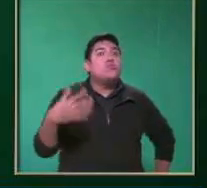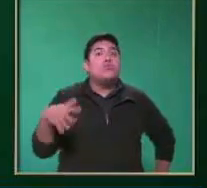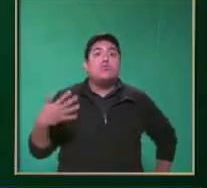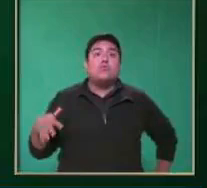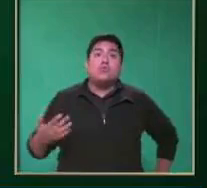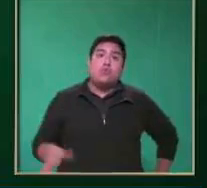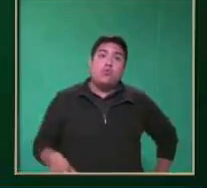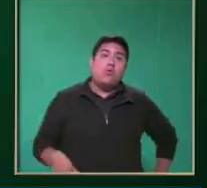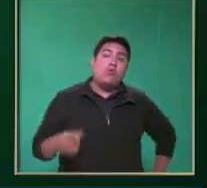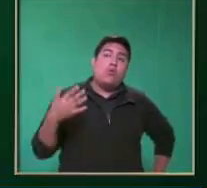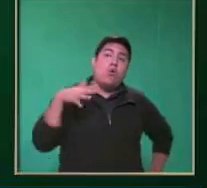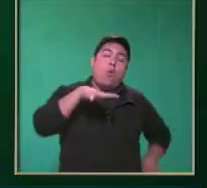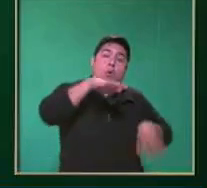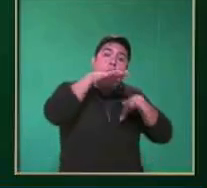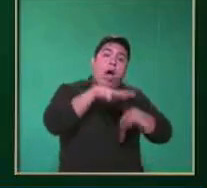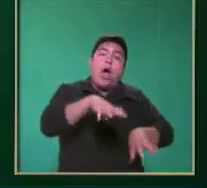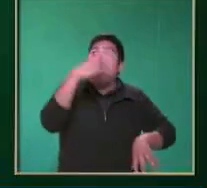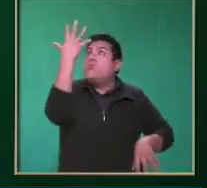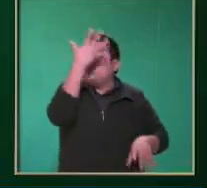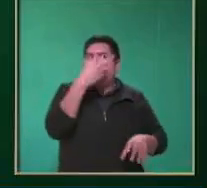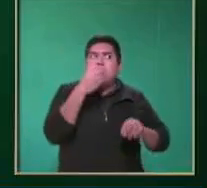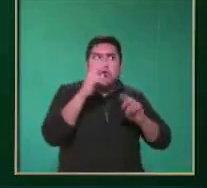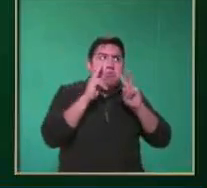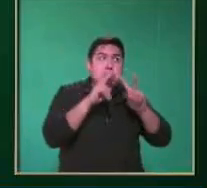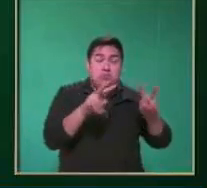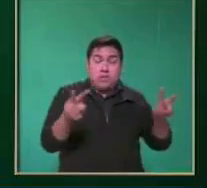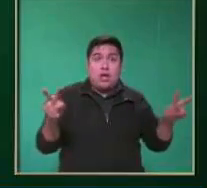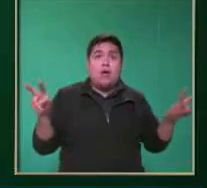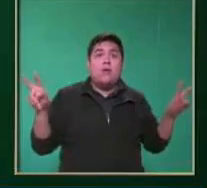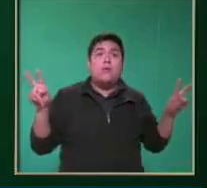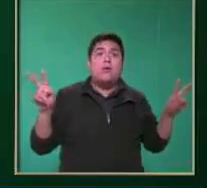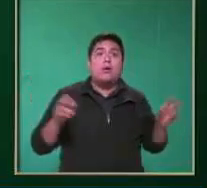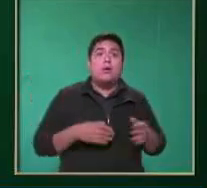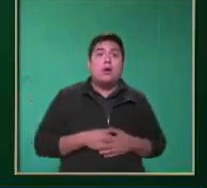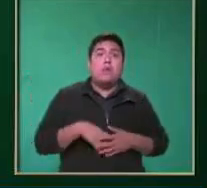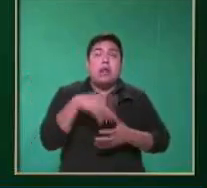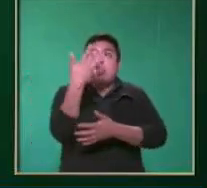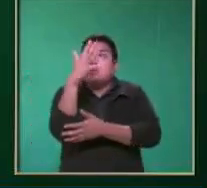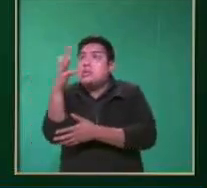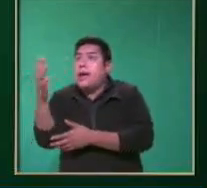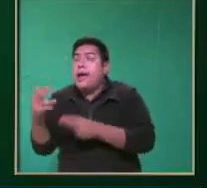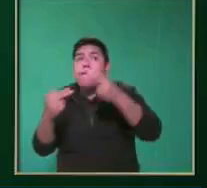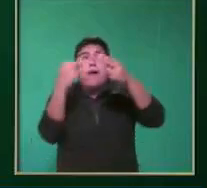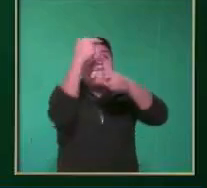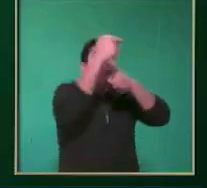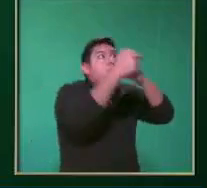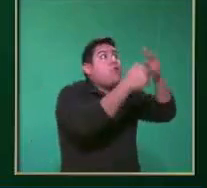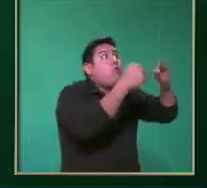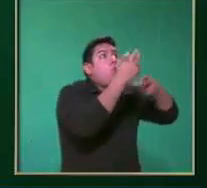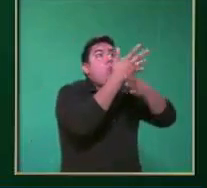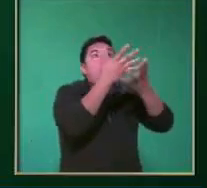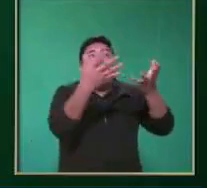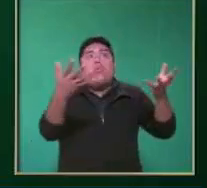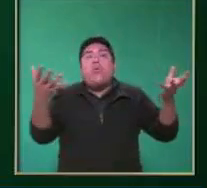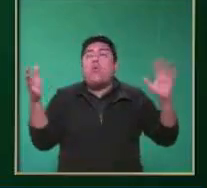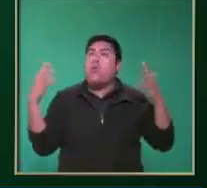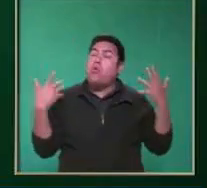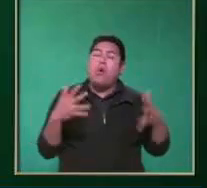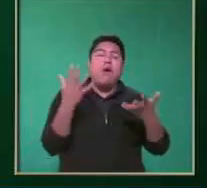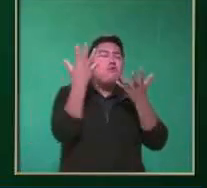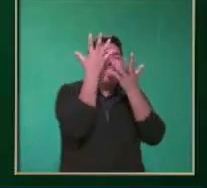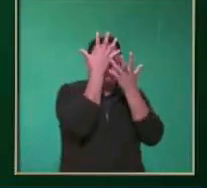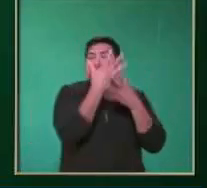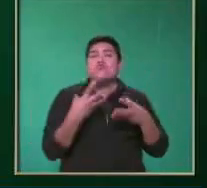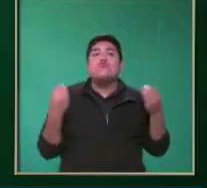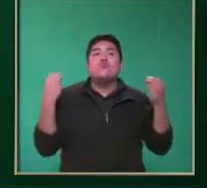subhúmedo, un paisaje como el bosque de niebla en Tamaulipas, una selva en Chiapas, en estos espacios tan hermosos a